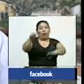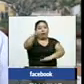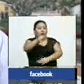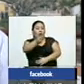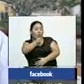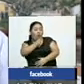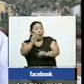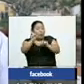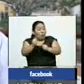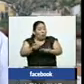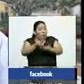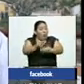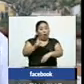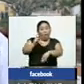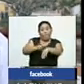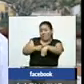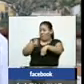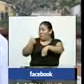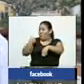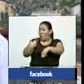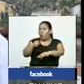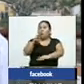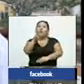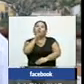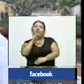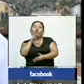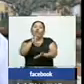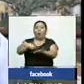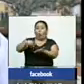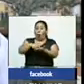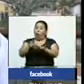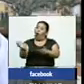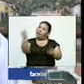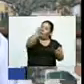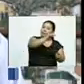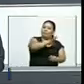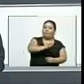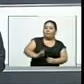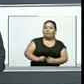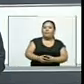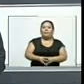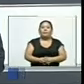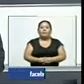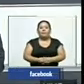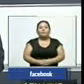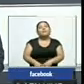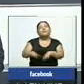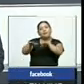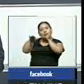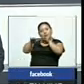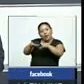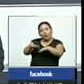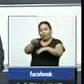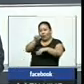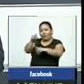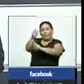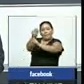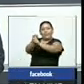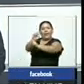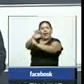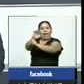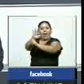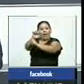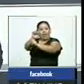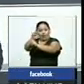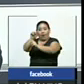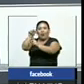el informe que les podemos brindar en vivo a esta hora de Detoxial, Ponduras. Retorno con ustedes a estudio. Gracias a Efer Guevara, periodista de la red de